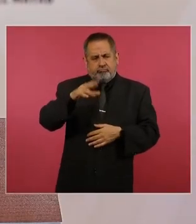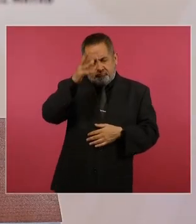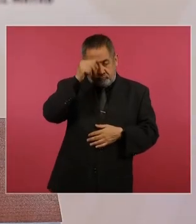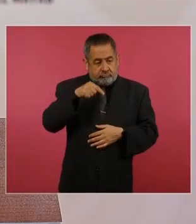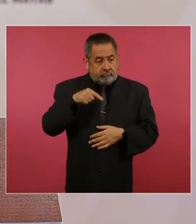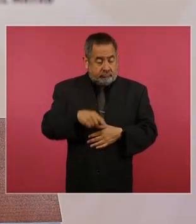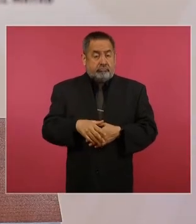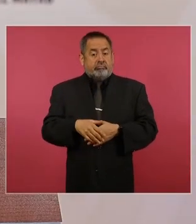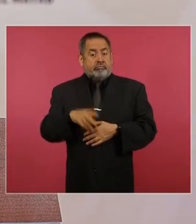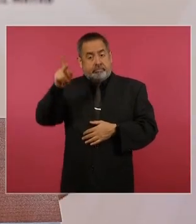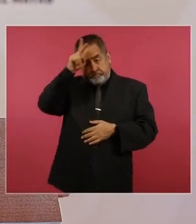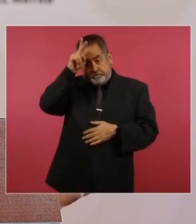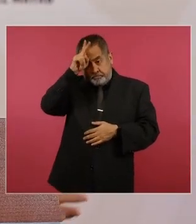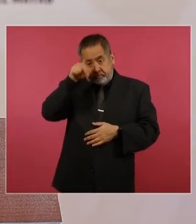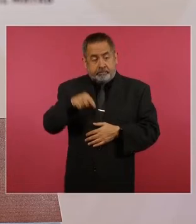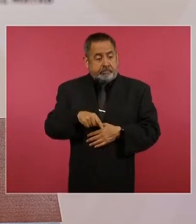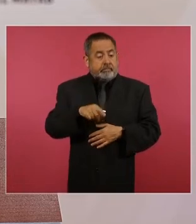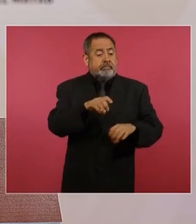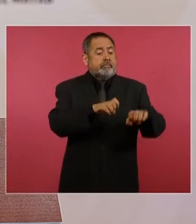expulsar a nuestro embajador.